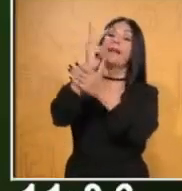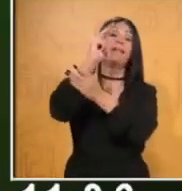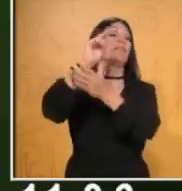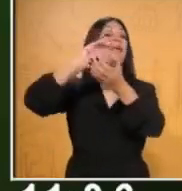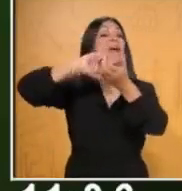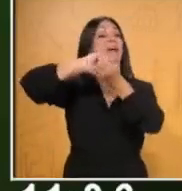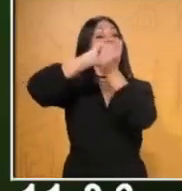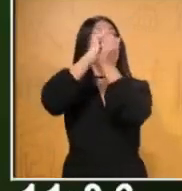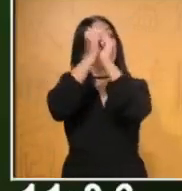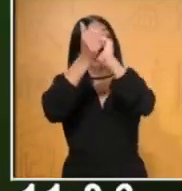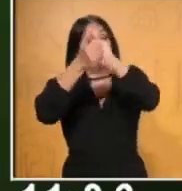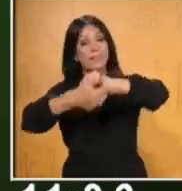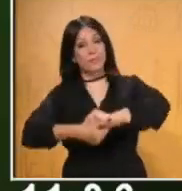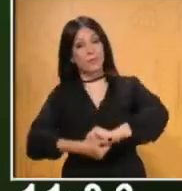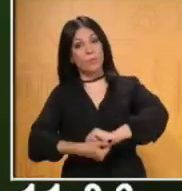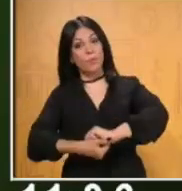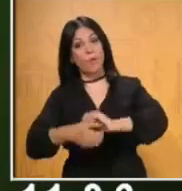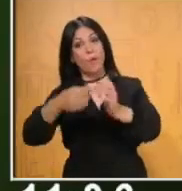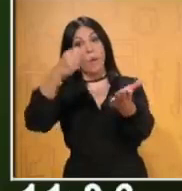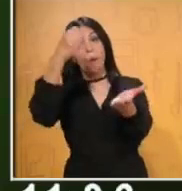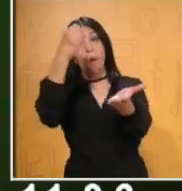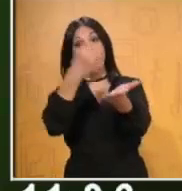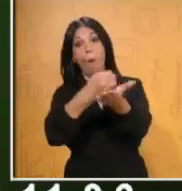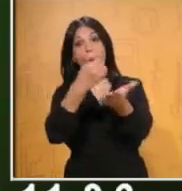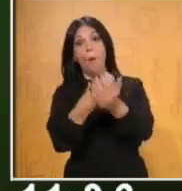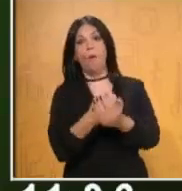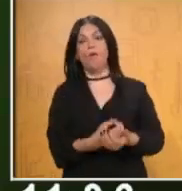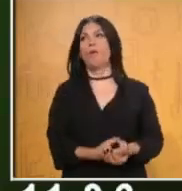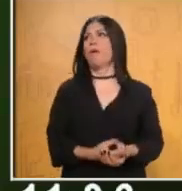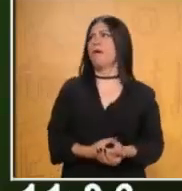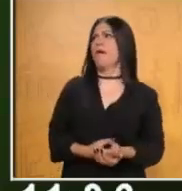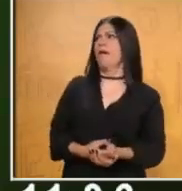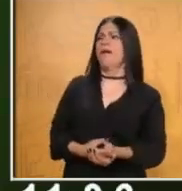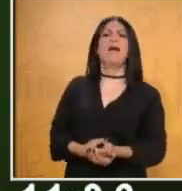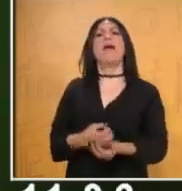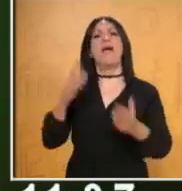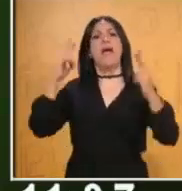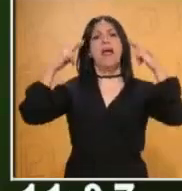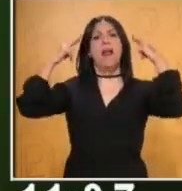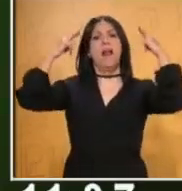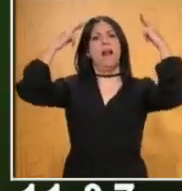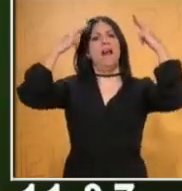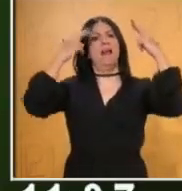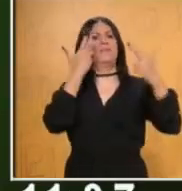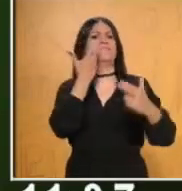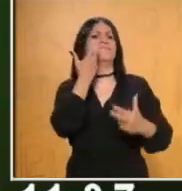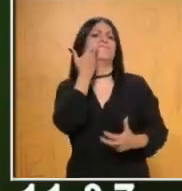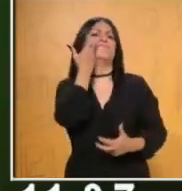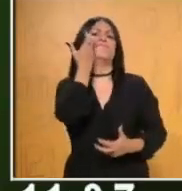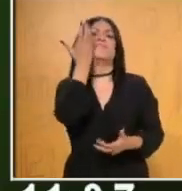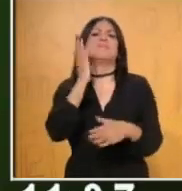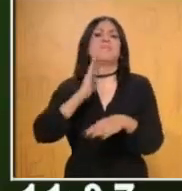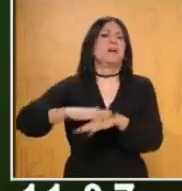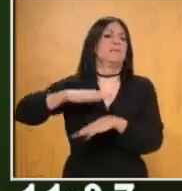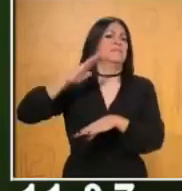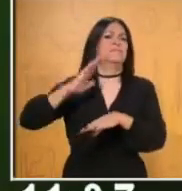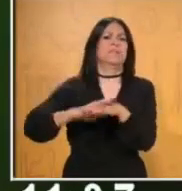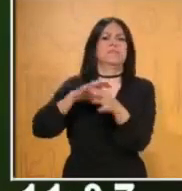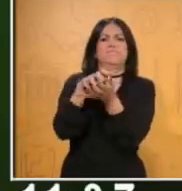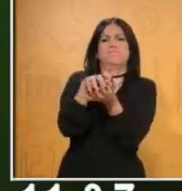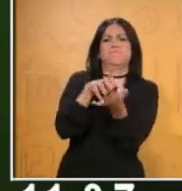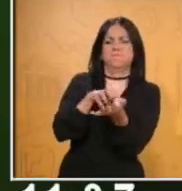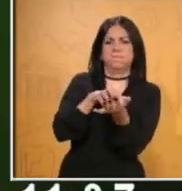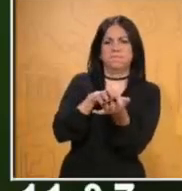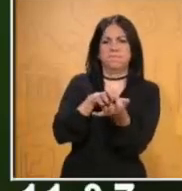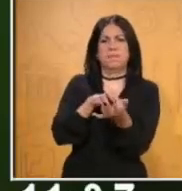hilado. Pero la codicia del rey no tenía fin, y cuando comprobó que se habían cumplido sus órdenes,